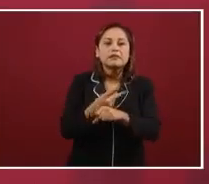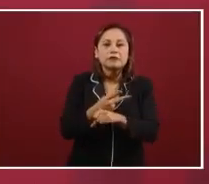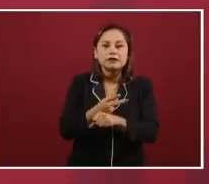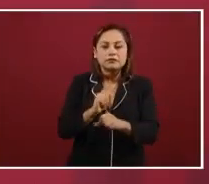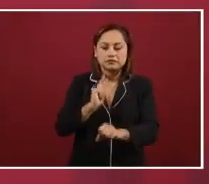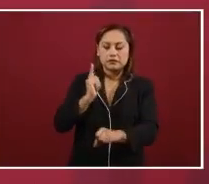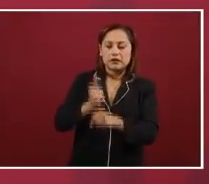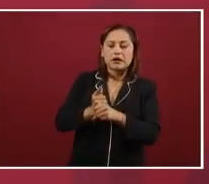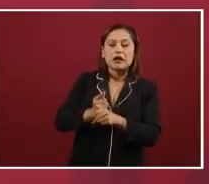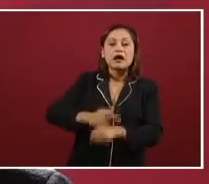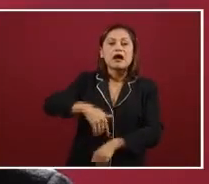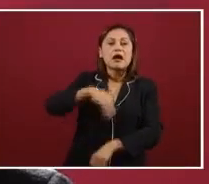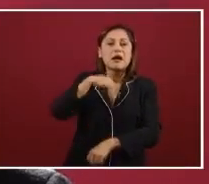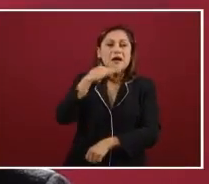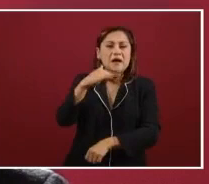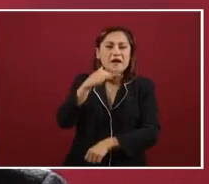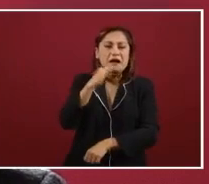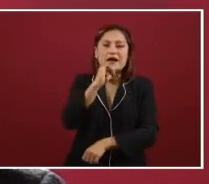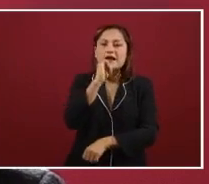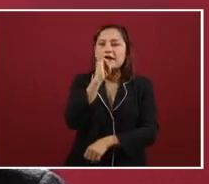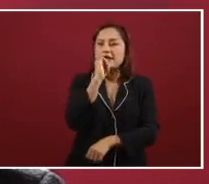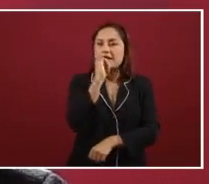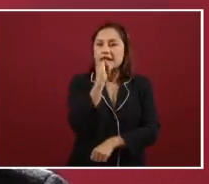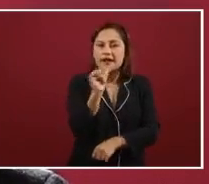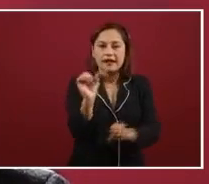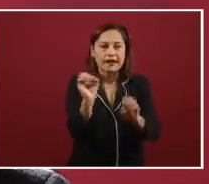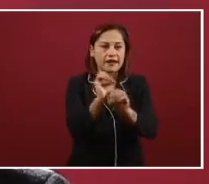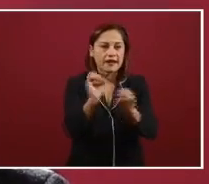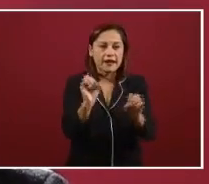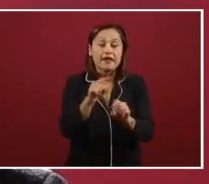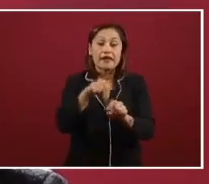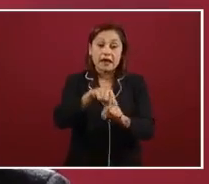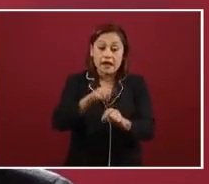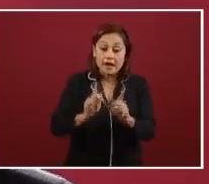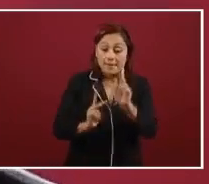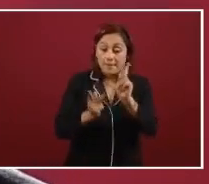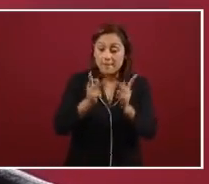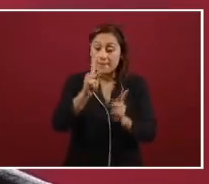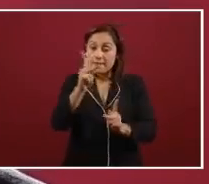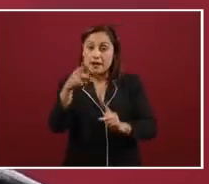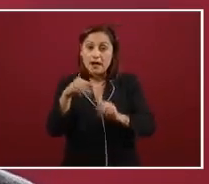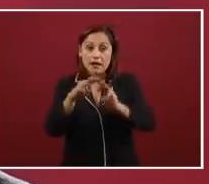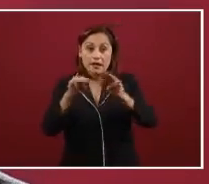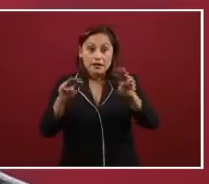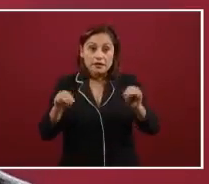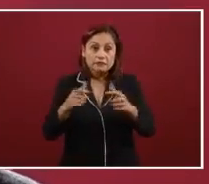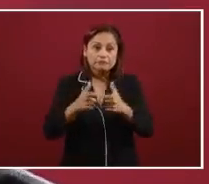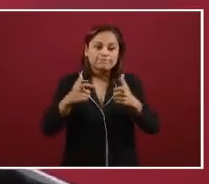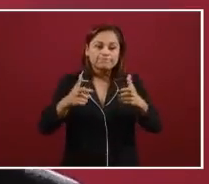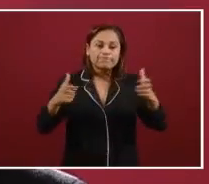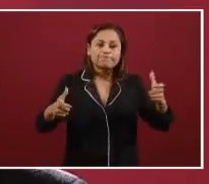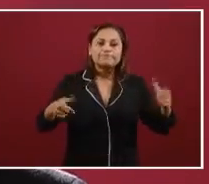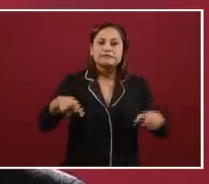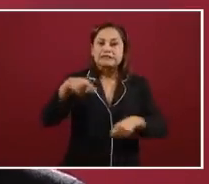El sargazo que tenemos ahí no está contaminando en lo absoluto. ¿Qué se hace con ese sargazo?